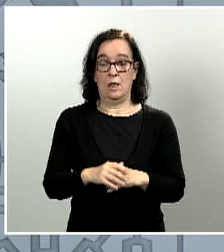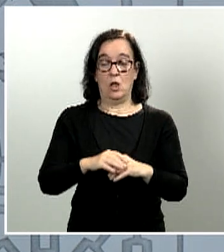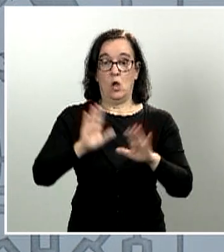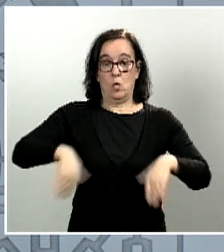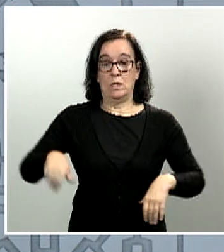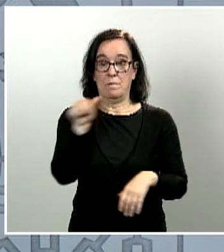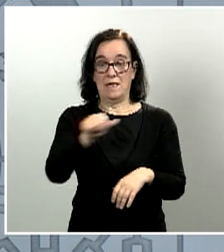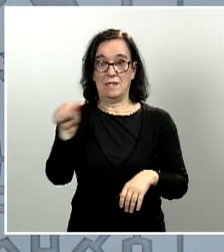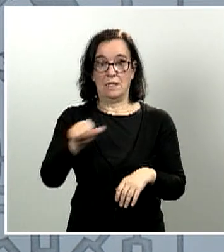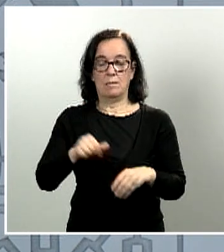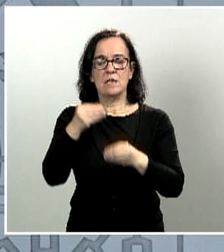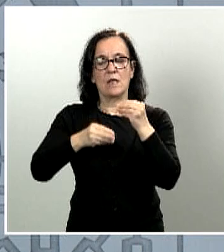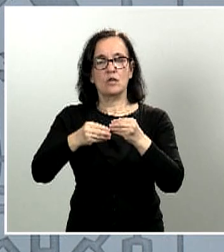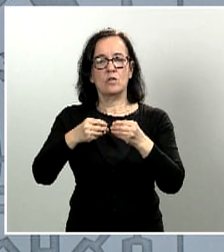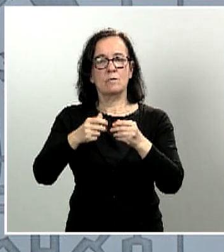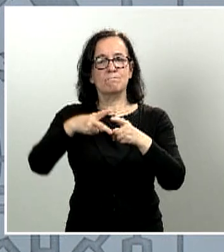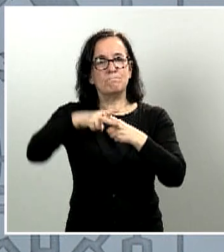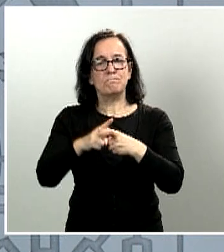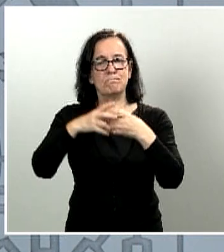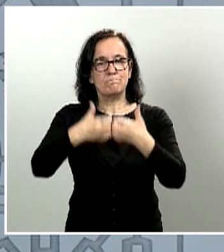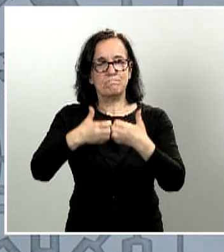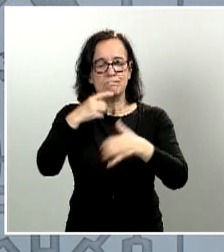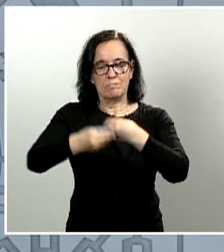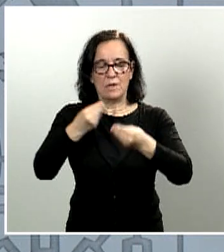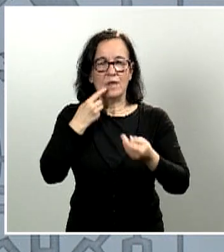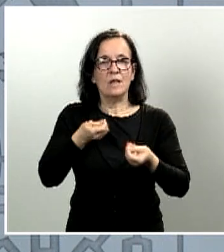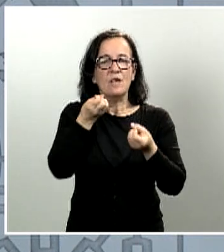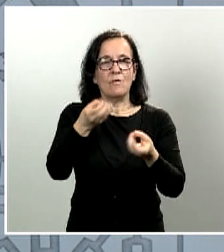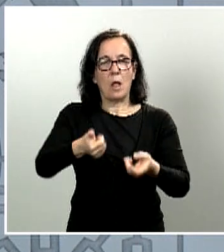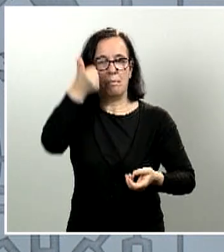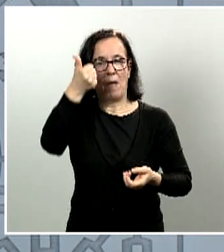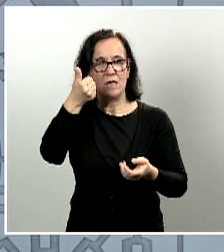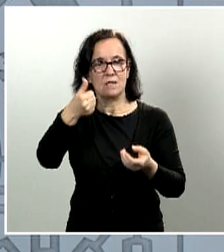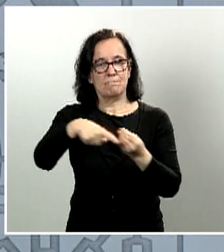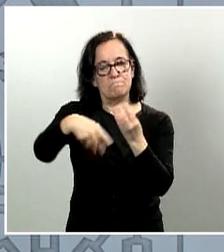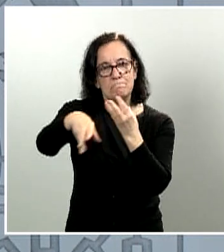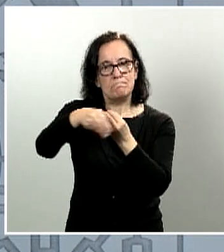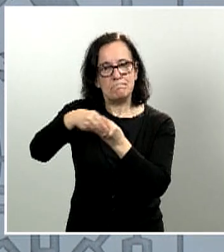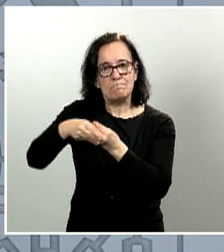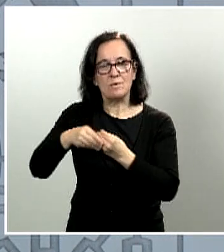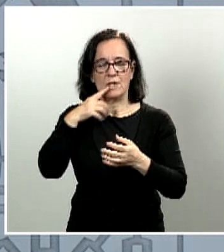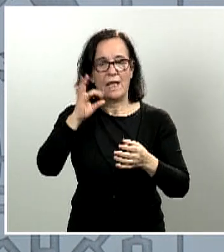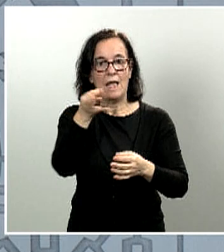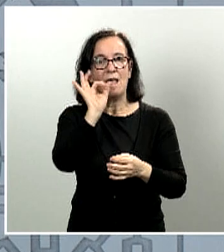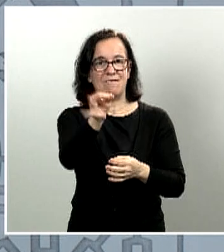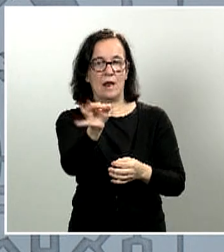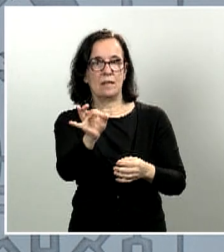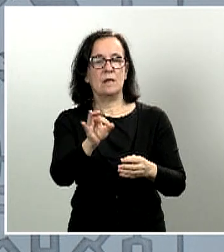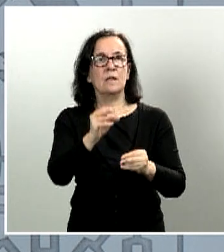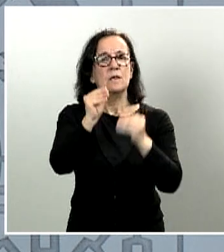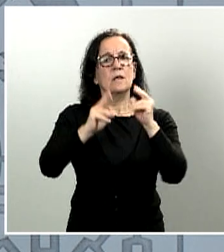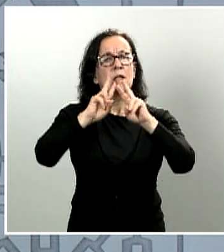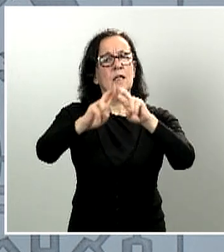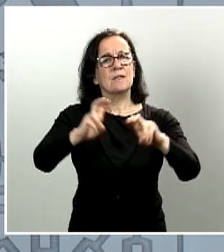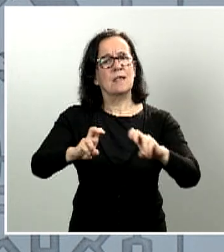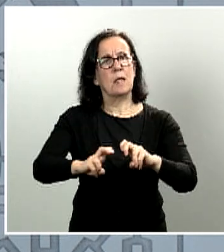estableciendo mecanismos para aportar esa información de una forma más agregada, que sí que es cierto que permite un análisis menos fino,